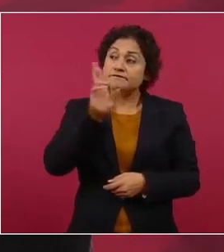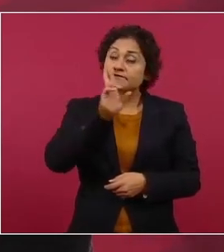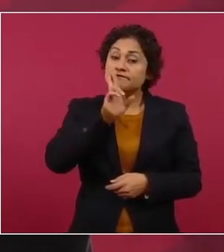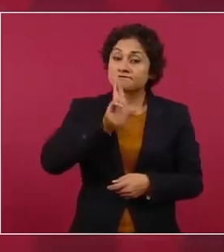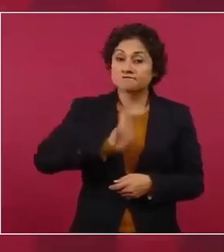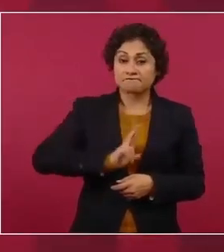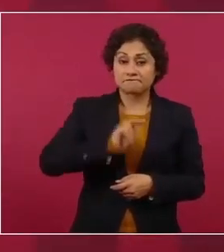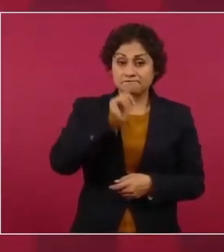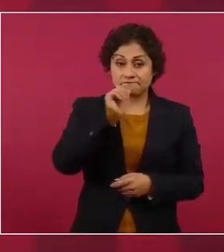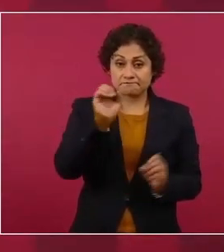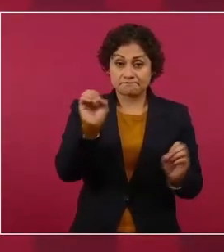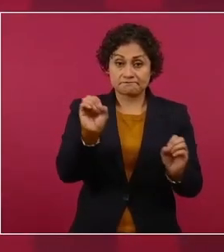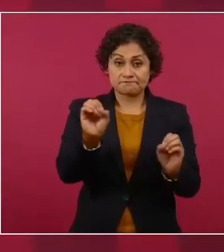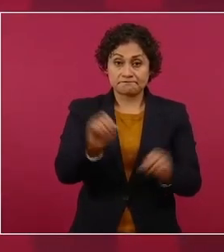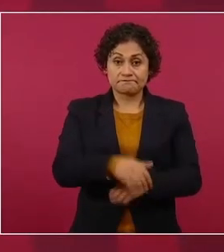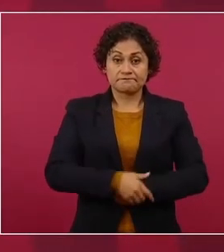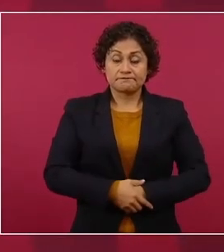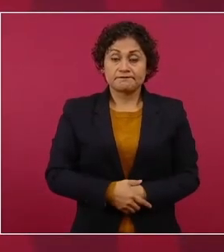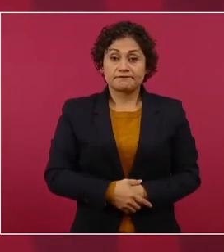contestarme.